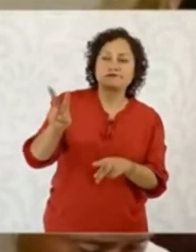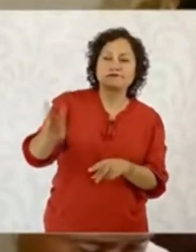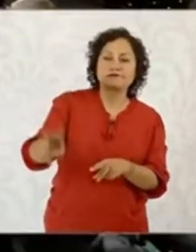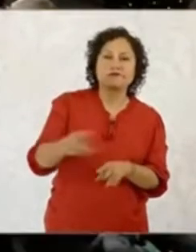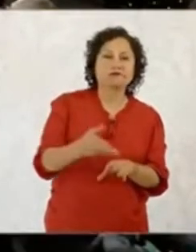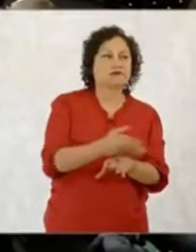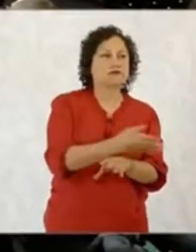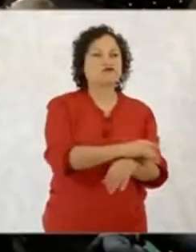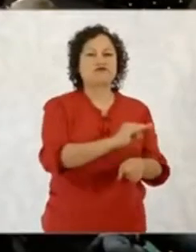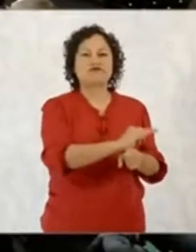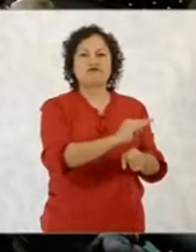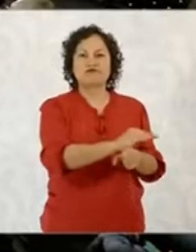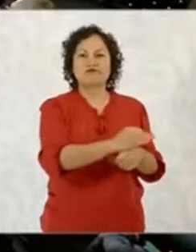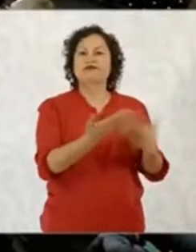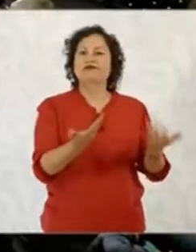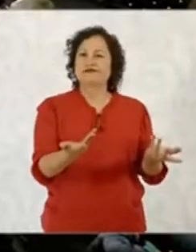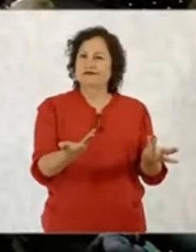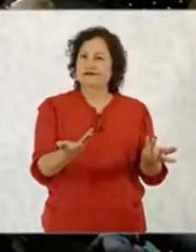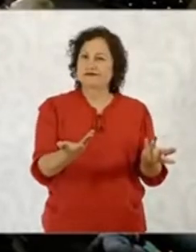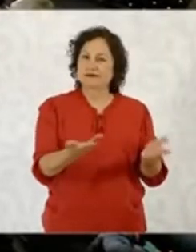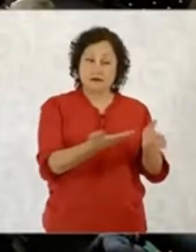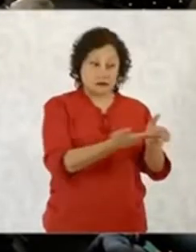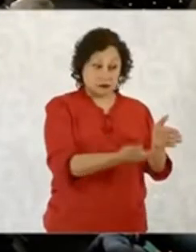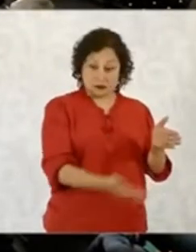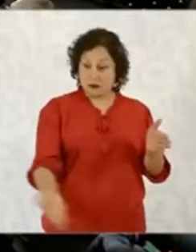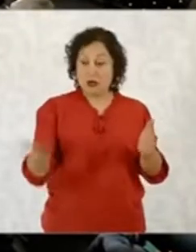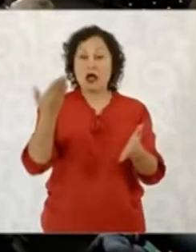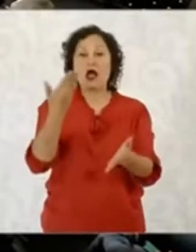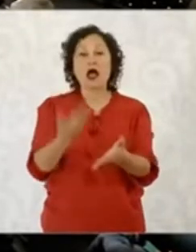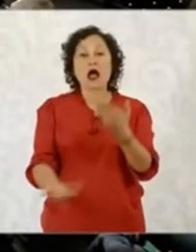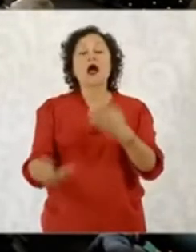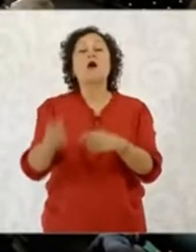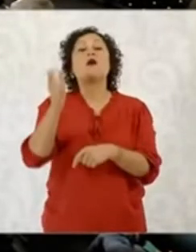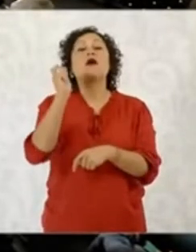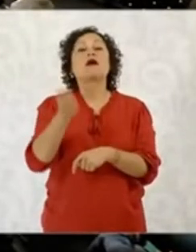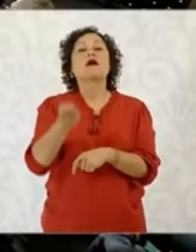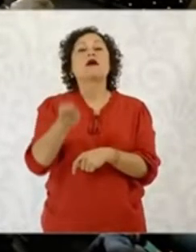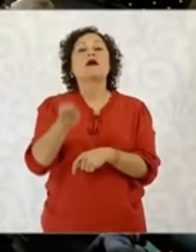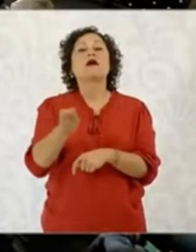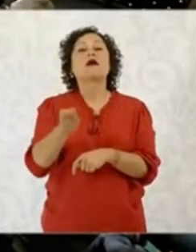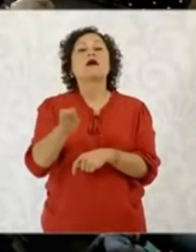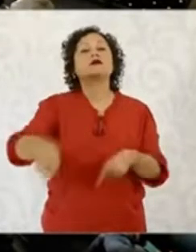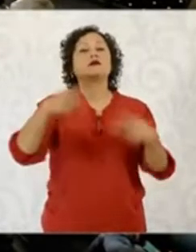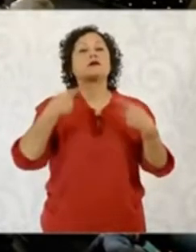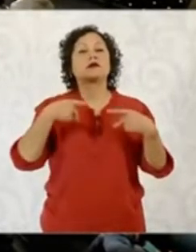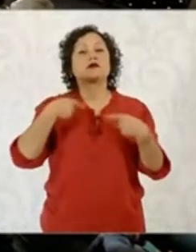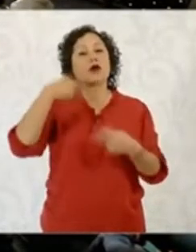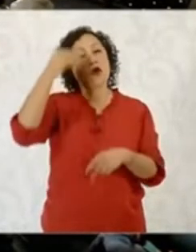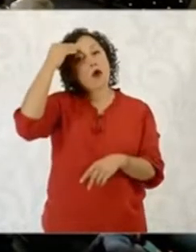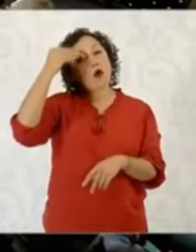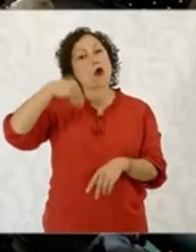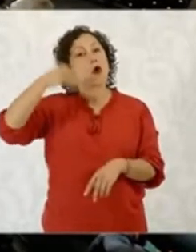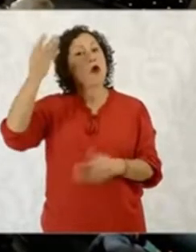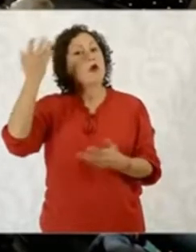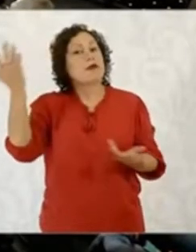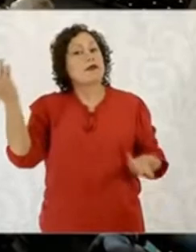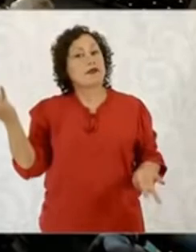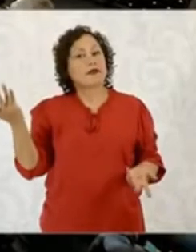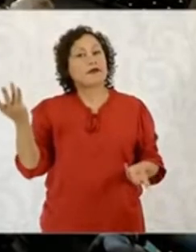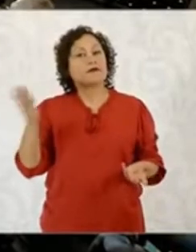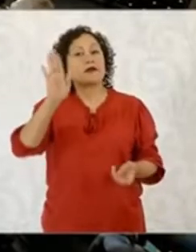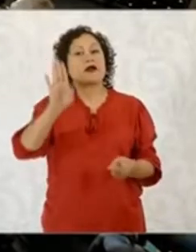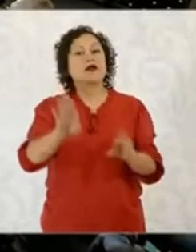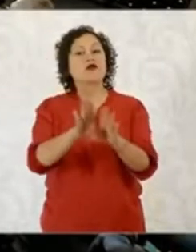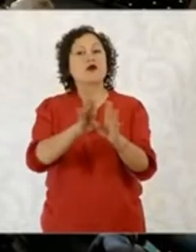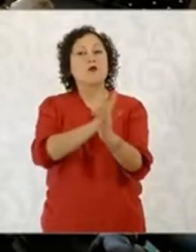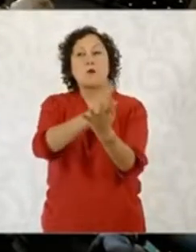Ahora parece que han olvidado aquel supuesto compromiso de que no iban a hacer apología del crimen